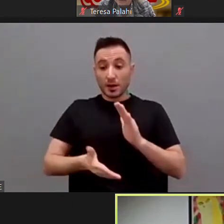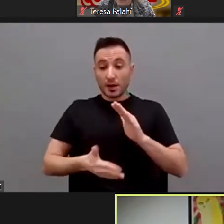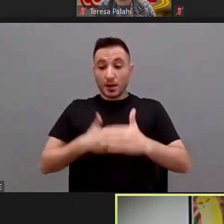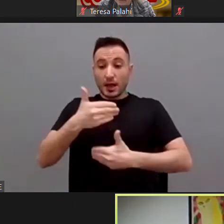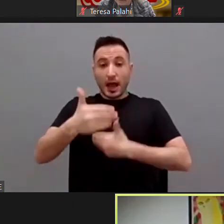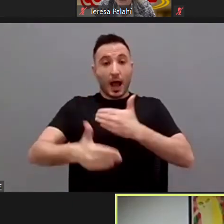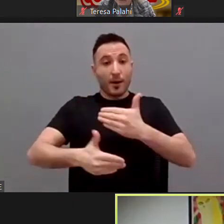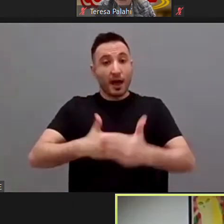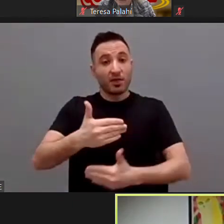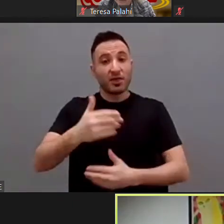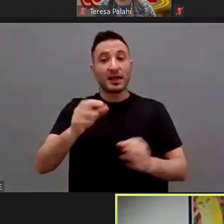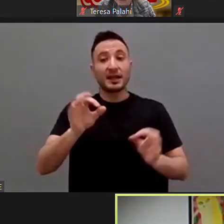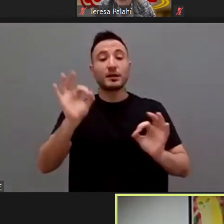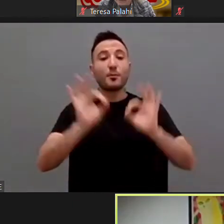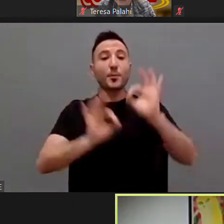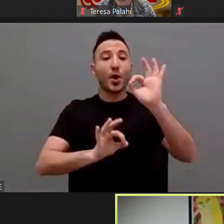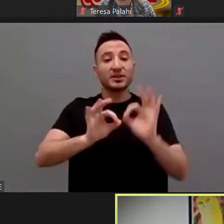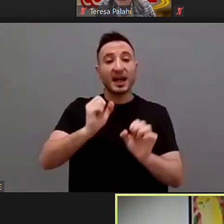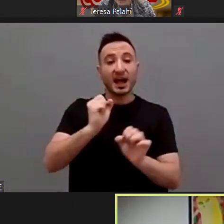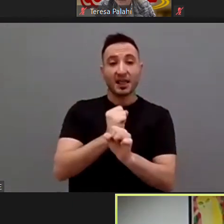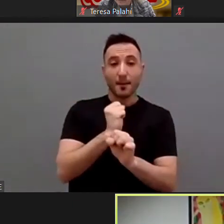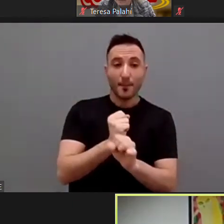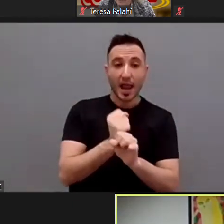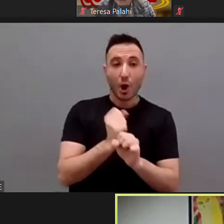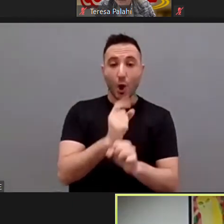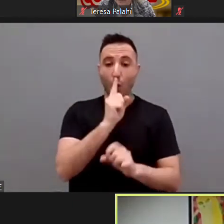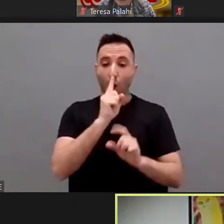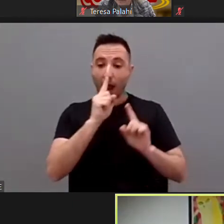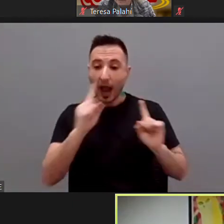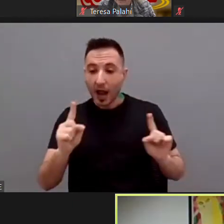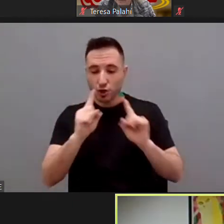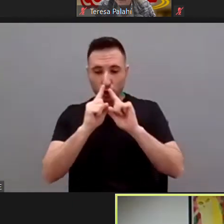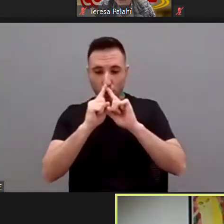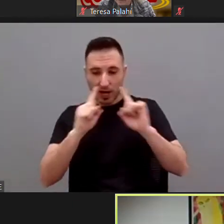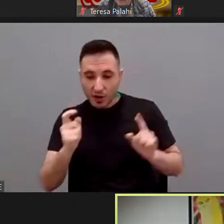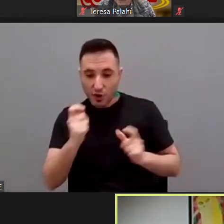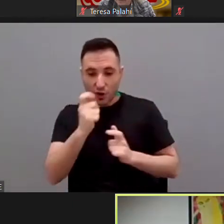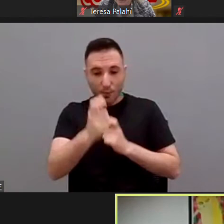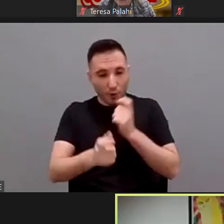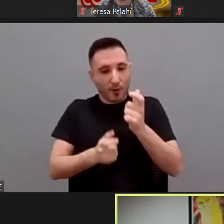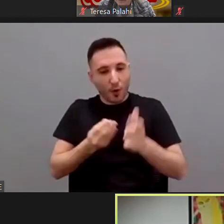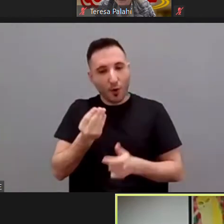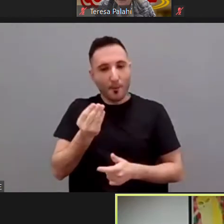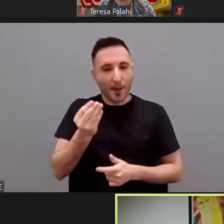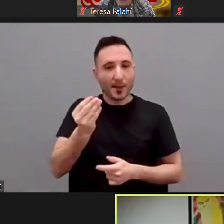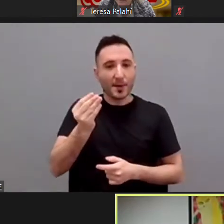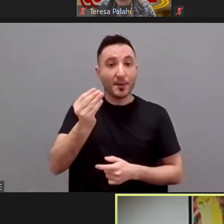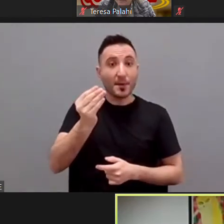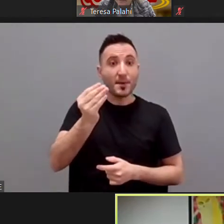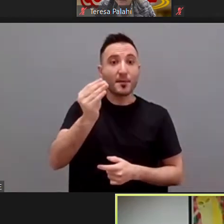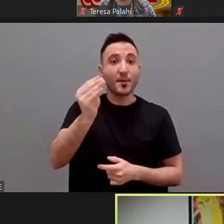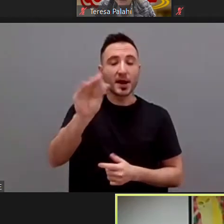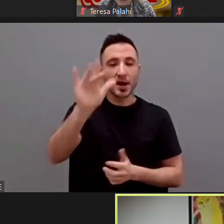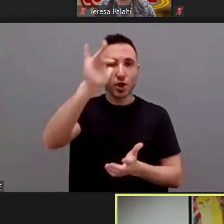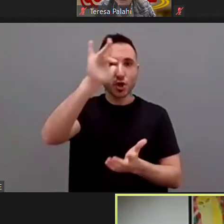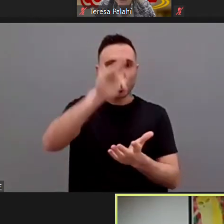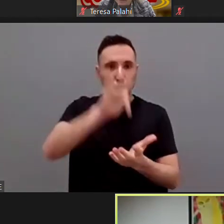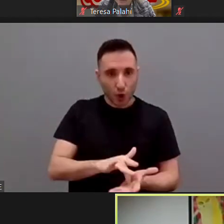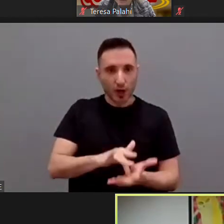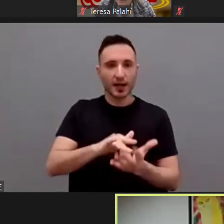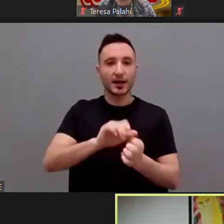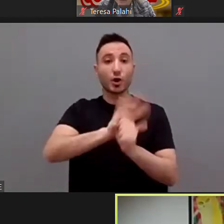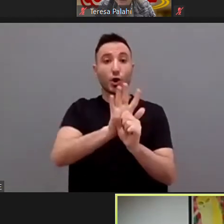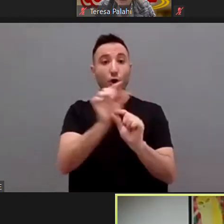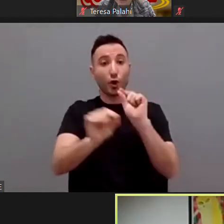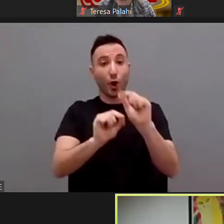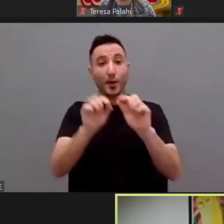de décimas cada año y un poco de ir incrementando, pues seguramente con el impacto de la